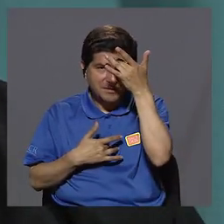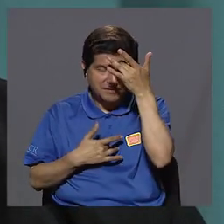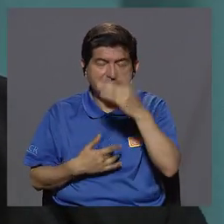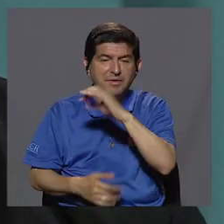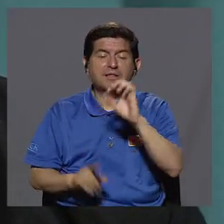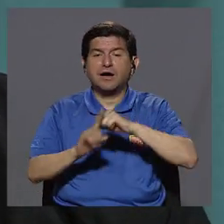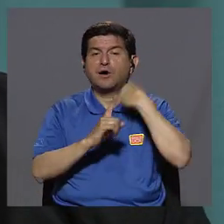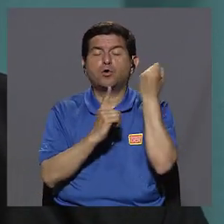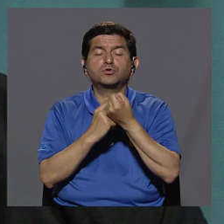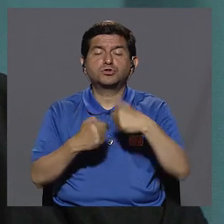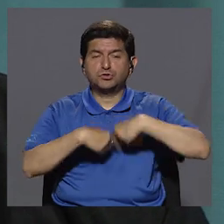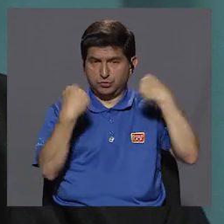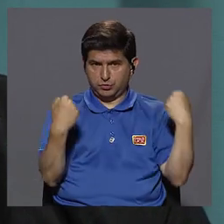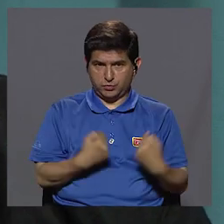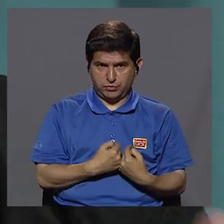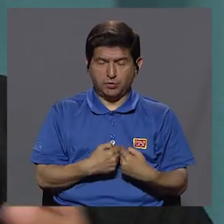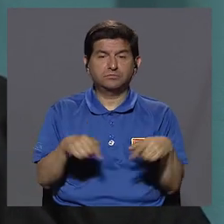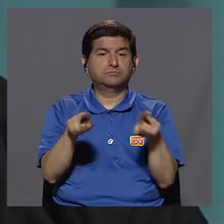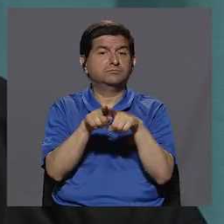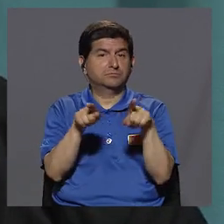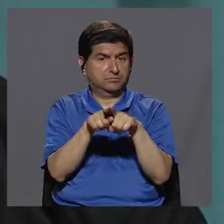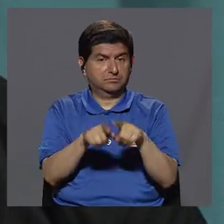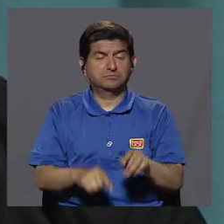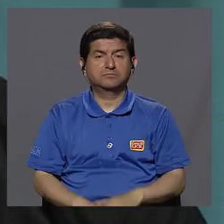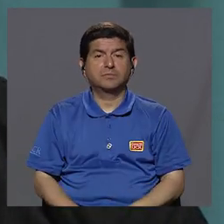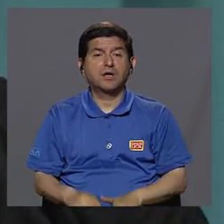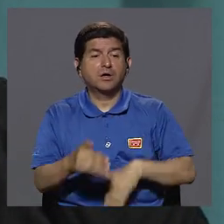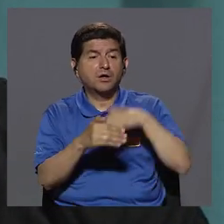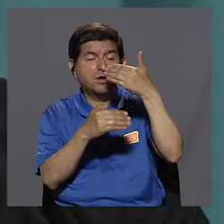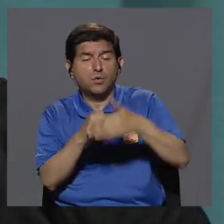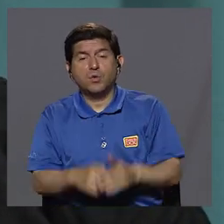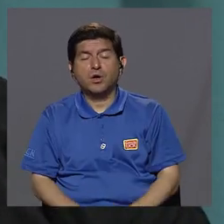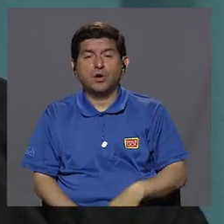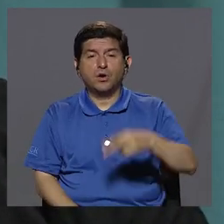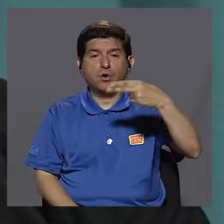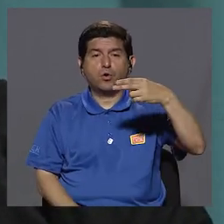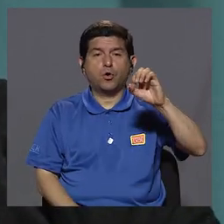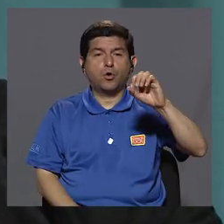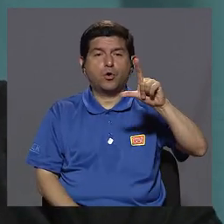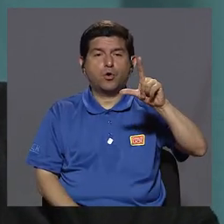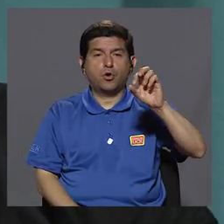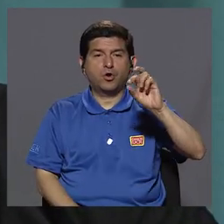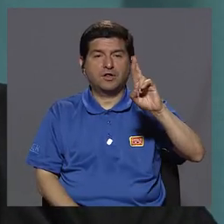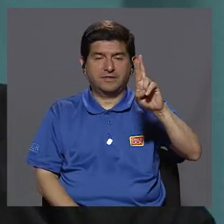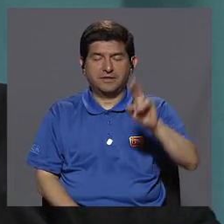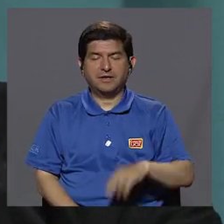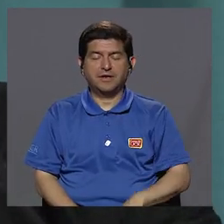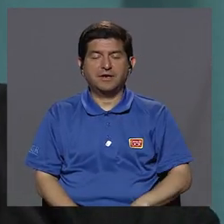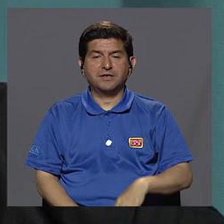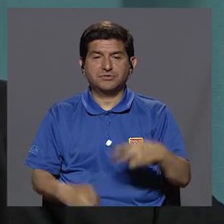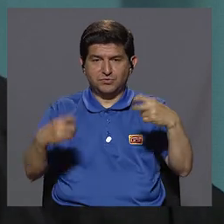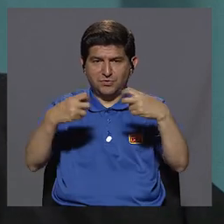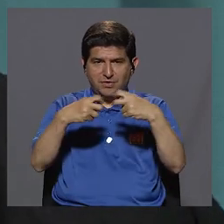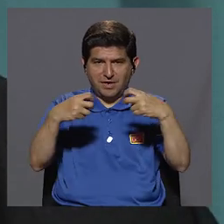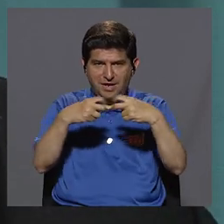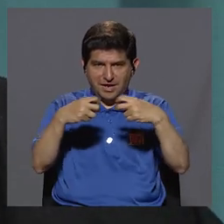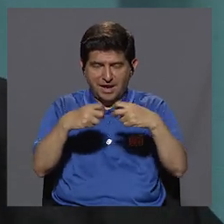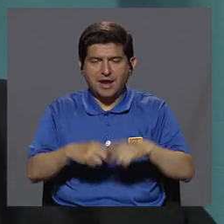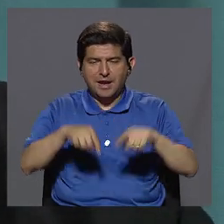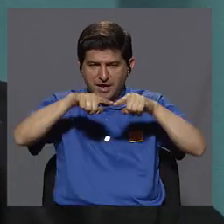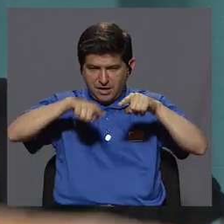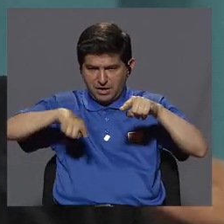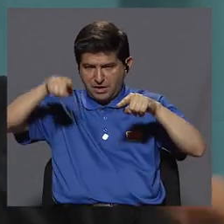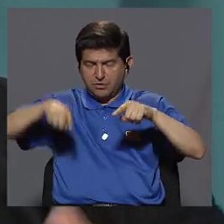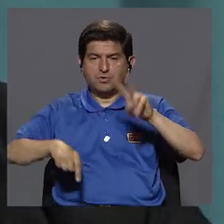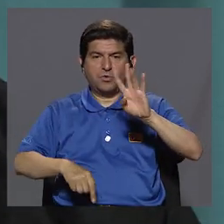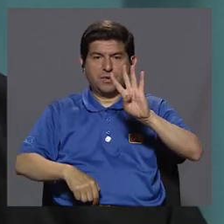del corazón eventualmente después también tenemos lo que es el holter que es un electrocardiograma de 24 horas es un aparatito